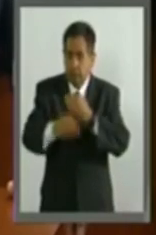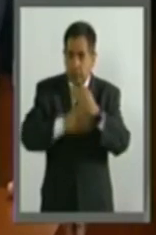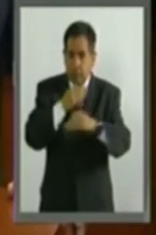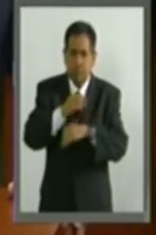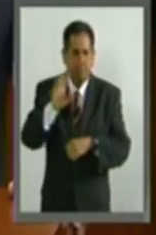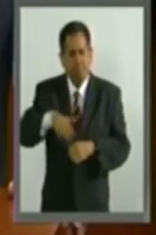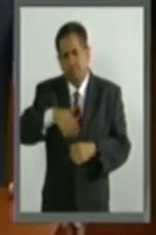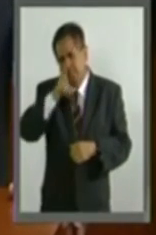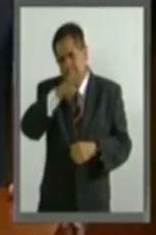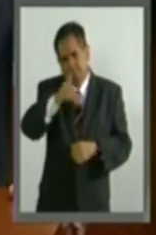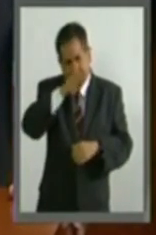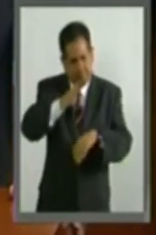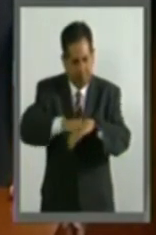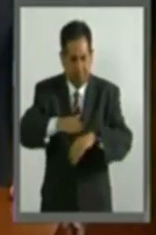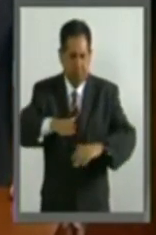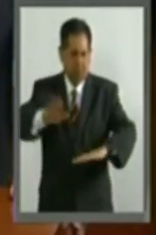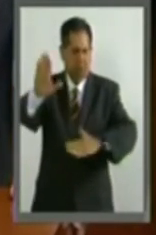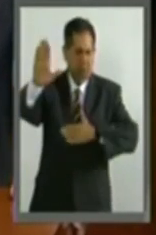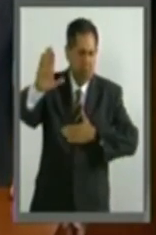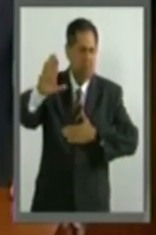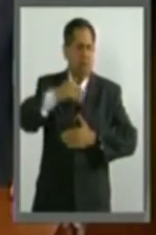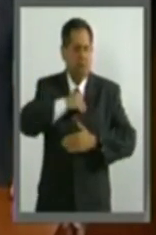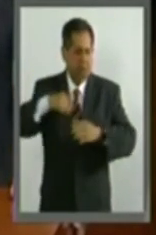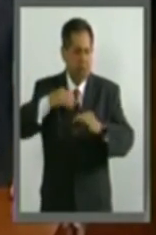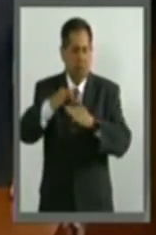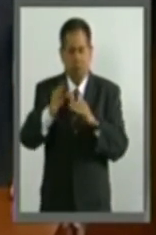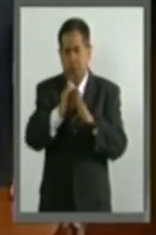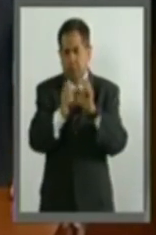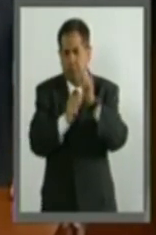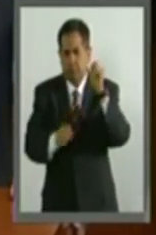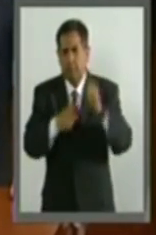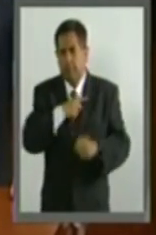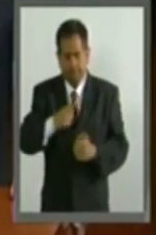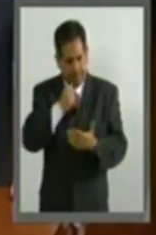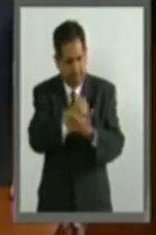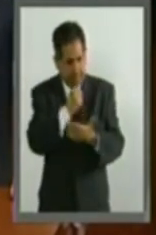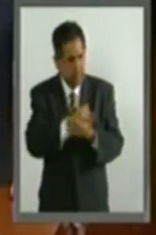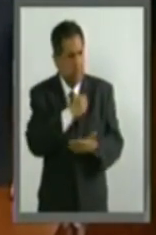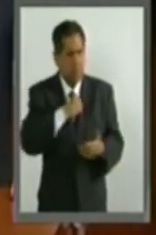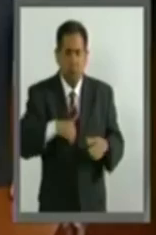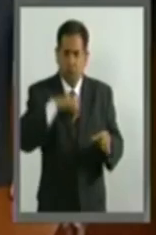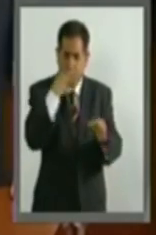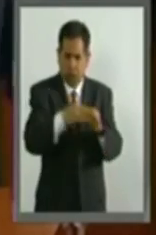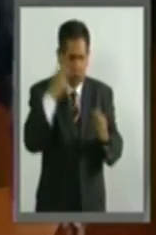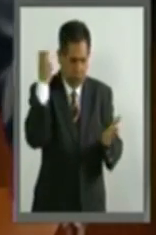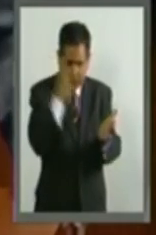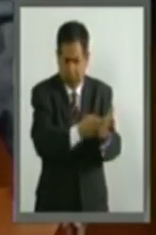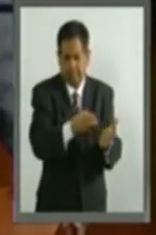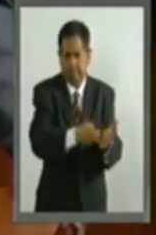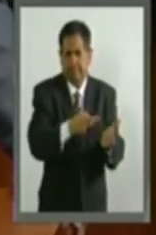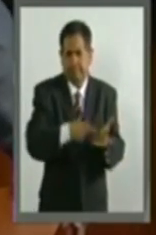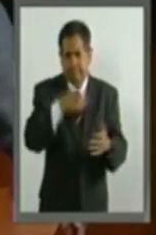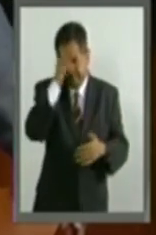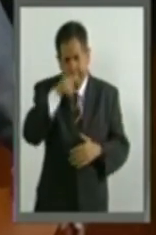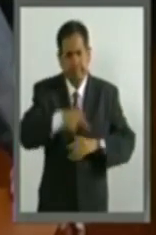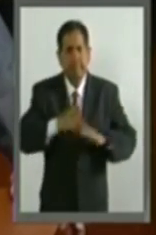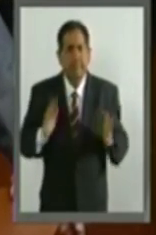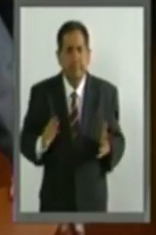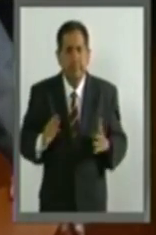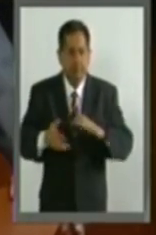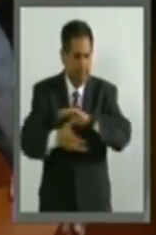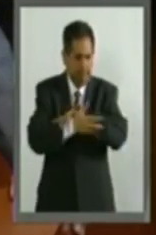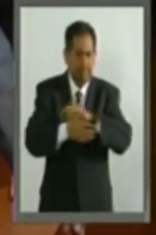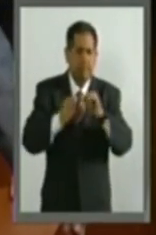hemos protestado cumplir y hacer cumplir la Constitución, debemos exigir el cumplimiento preciso y exacto de